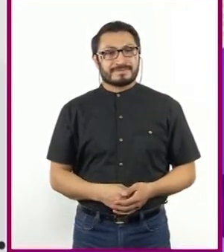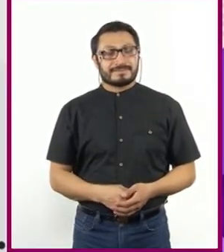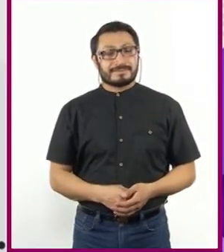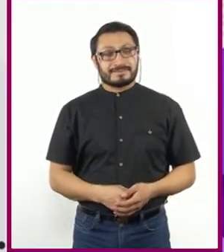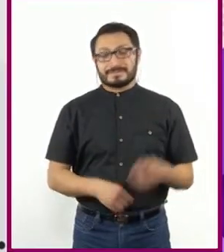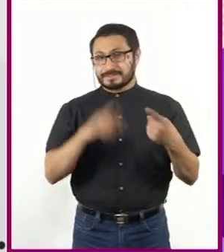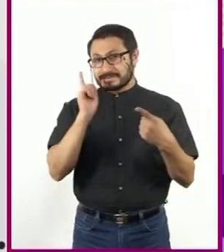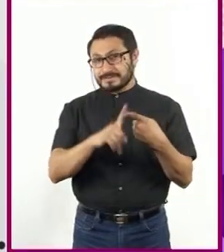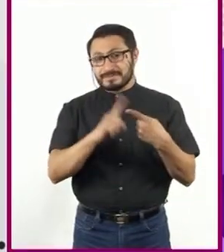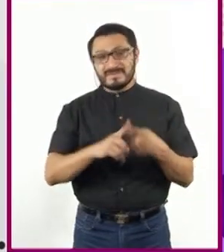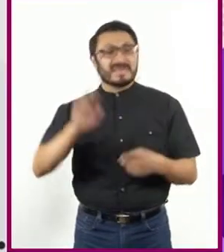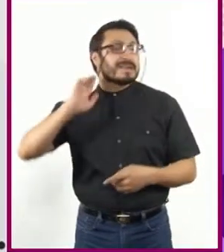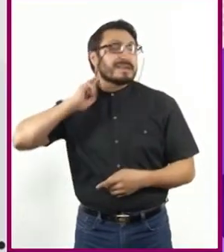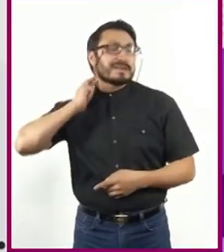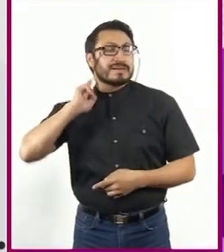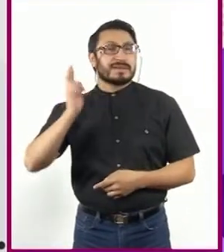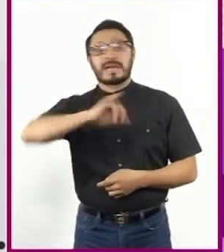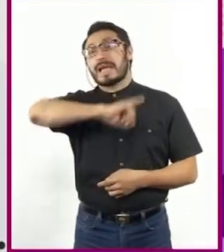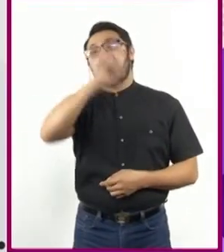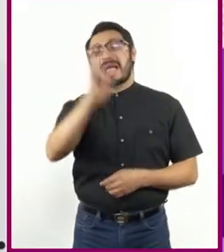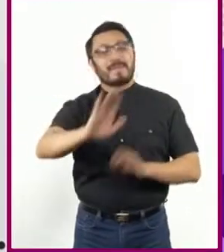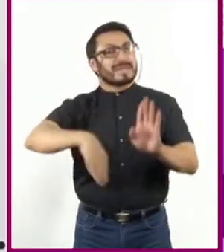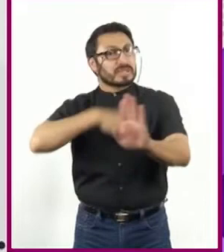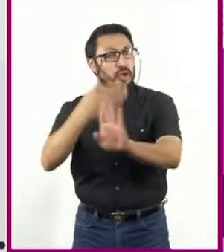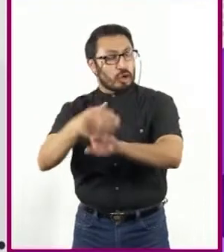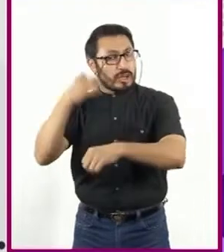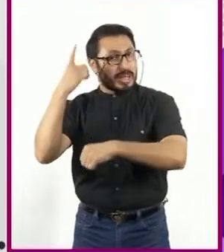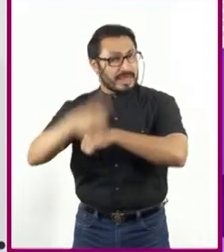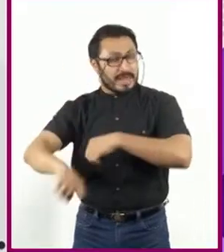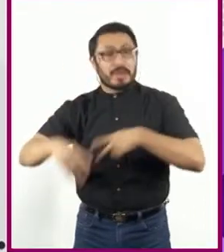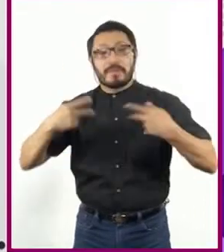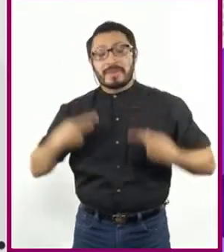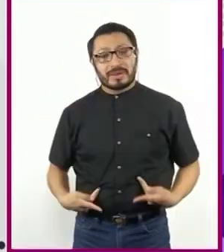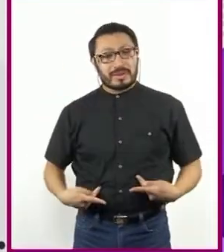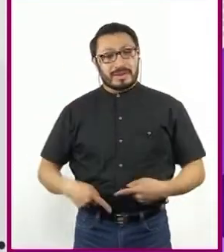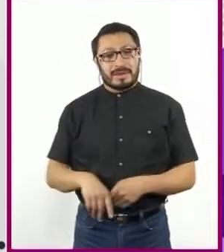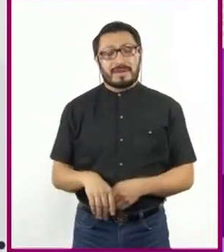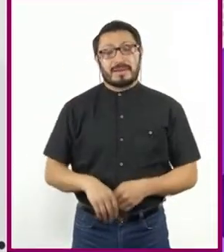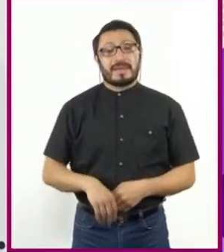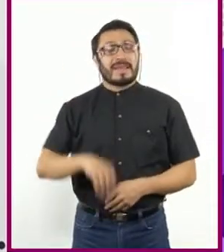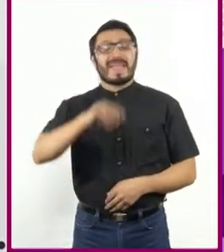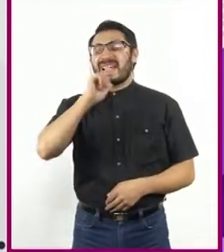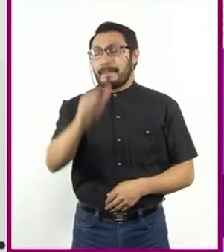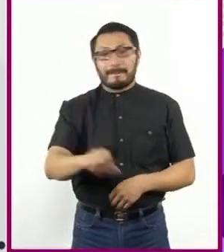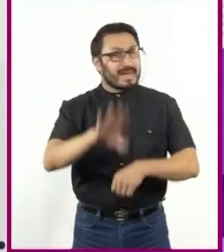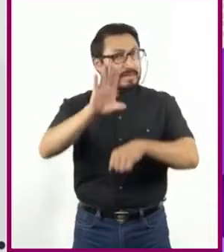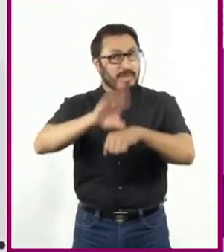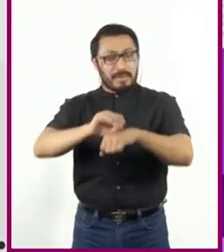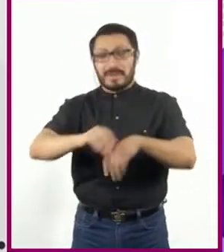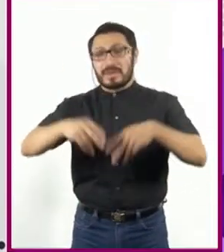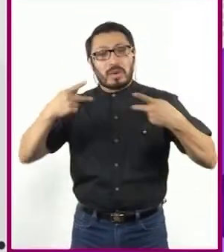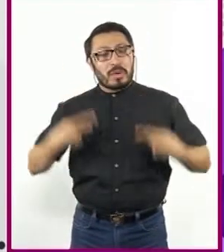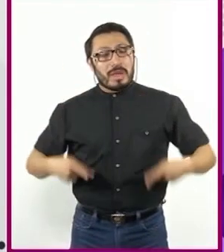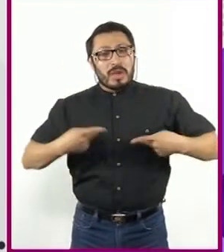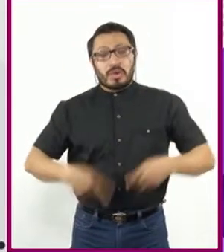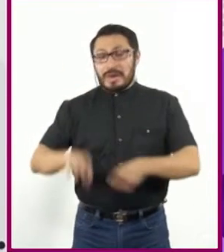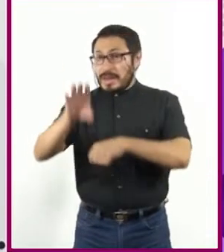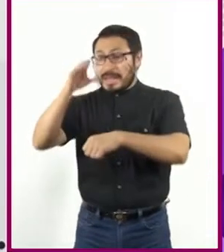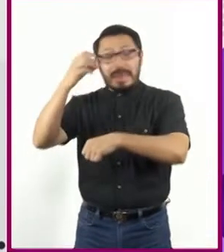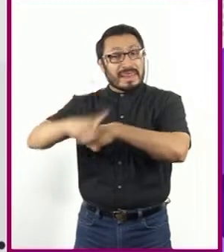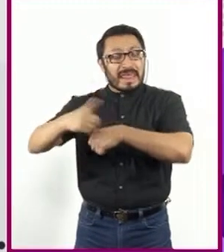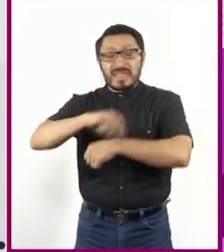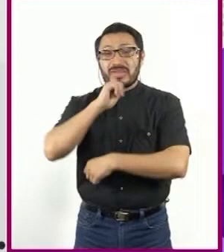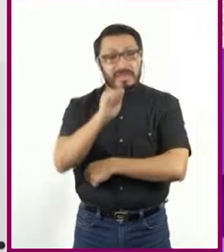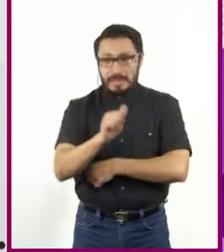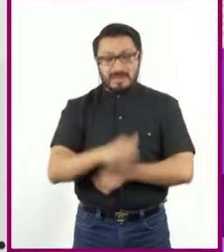1. Un robot no hará daño a un ser humano, ni por su inacción permitirá que un ser humano sufra daño.